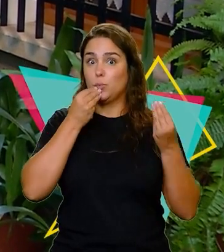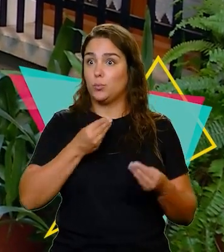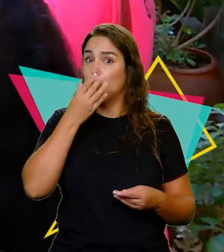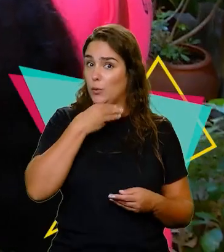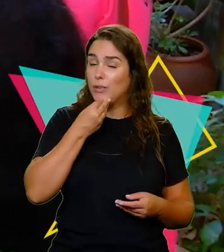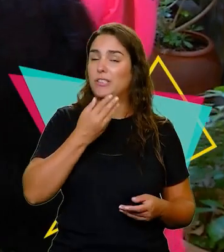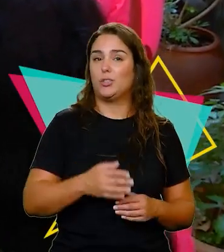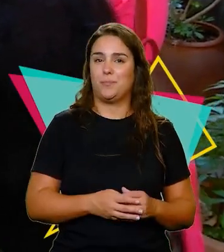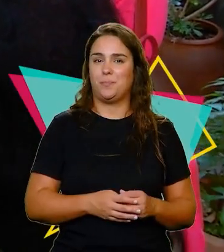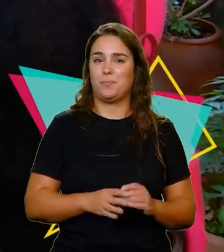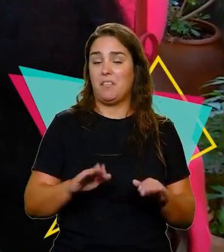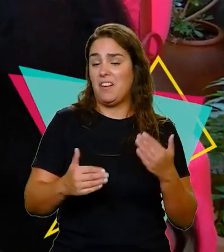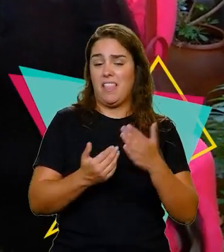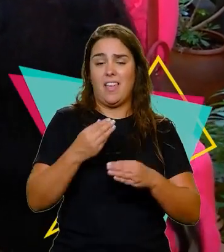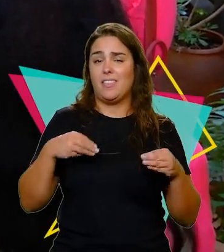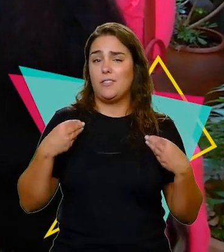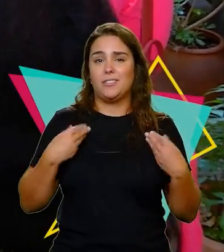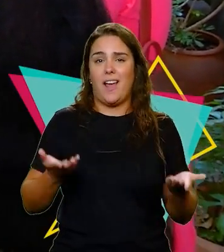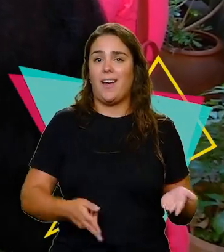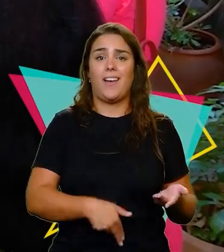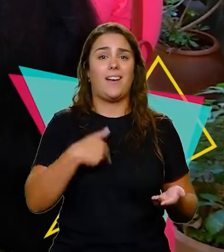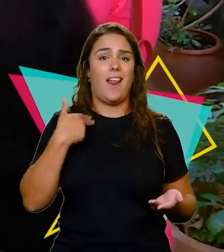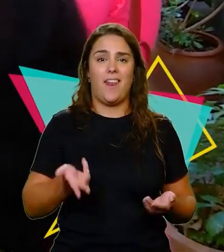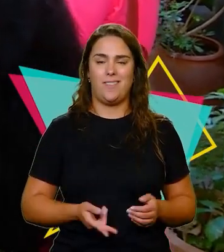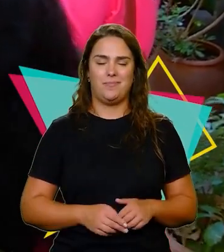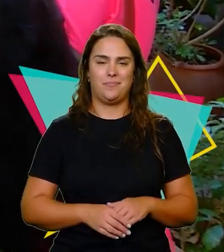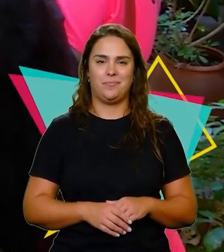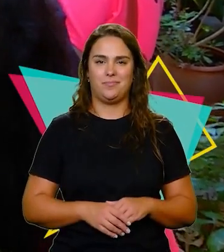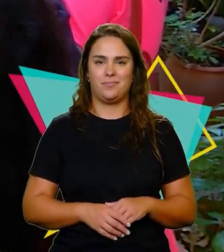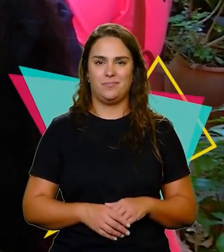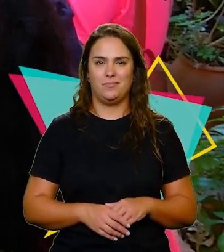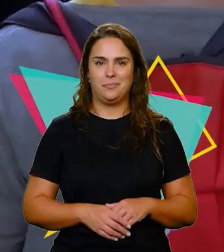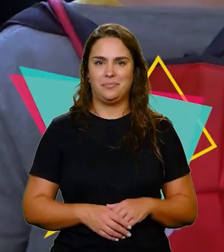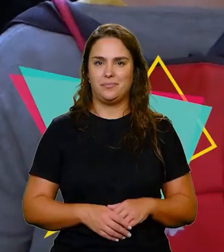es un pueblo muy bonito, a disfrutar del día en general.